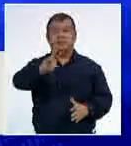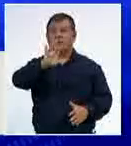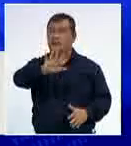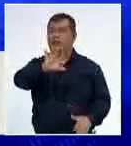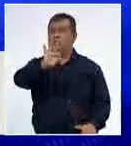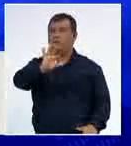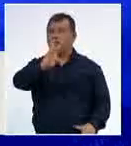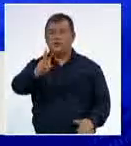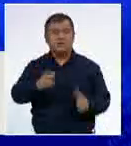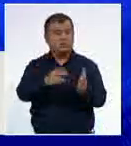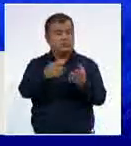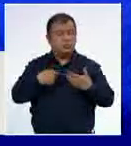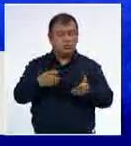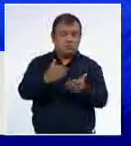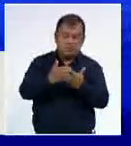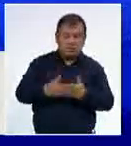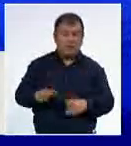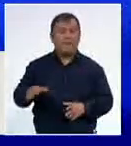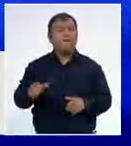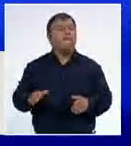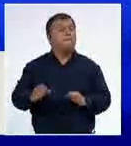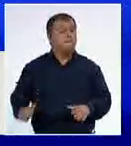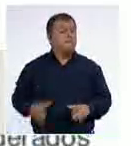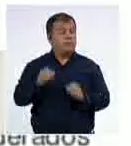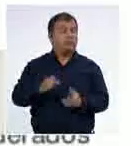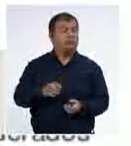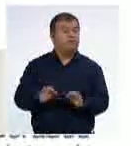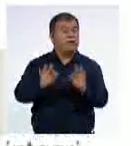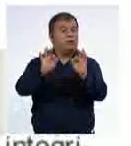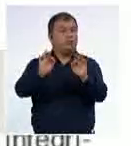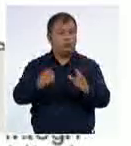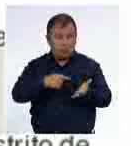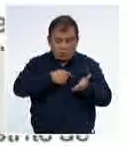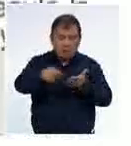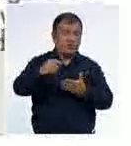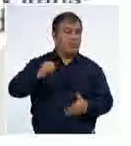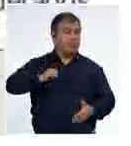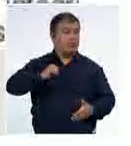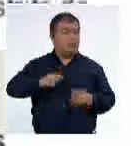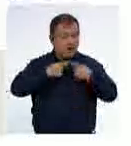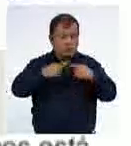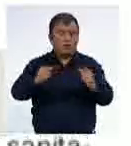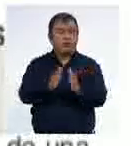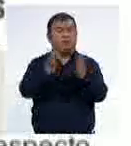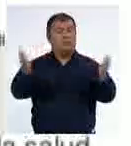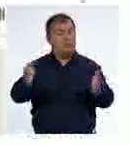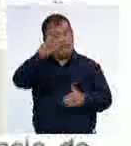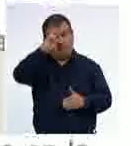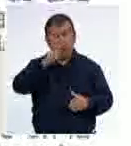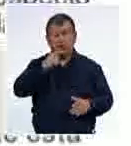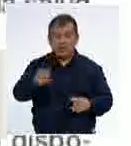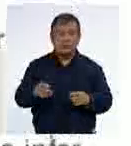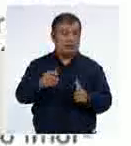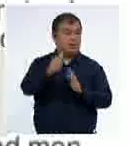que regula la tenencia de canes potencialmente peligrosos. A través de una ordenanza municipal publicada en el diario El Peruano, las